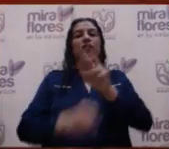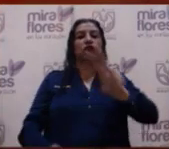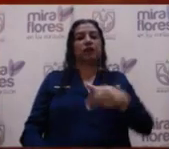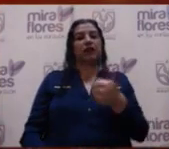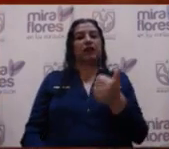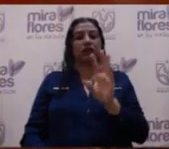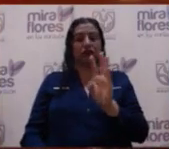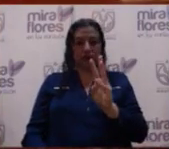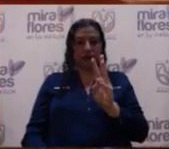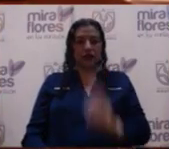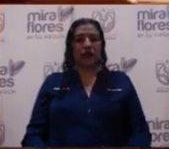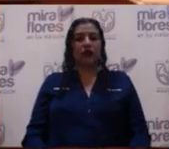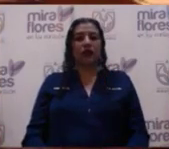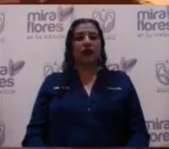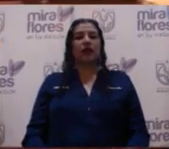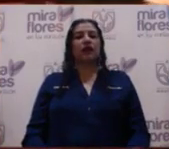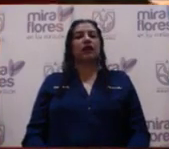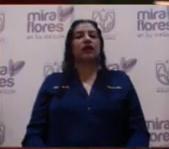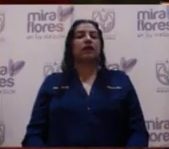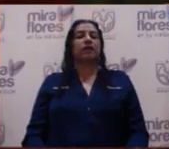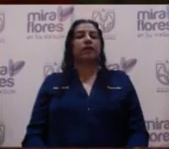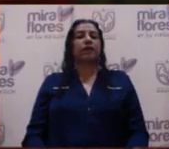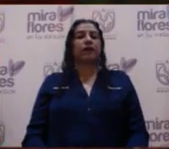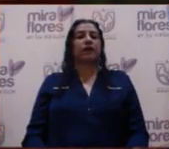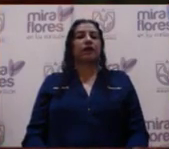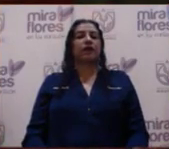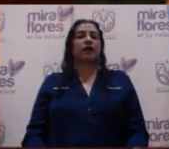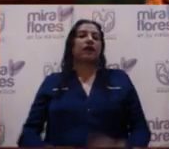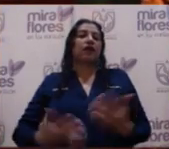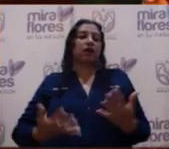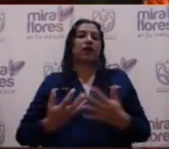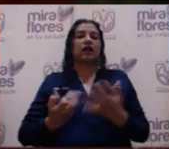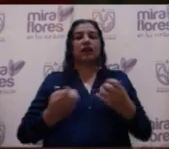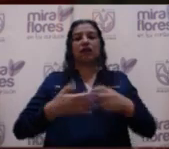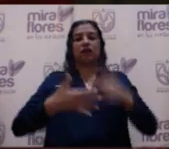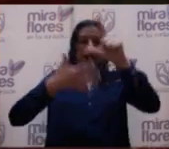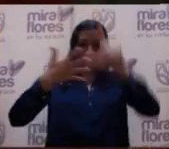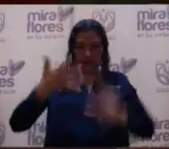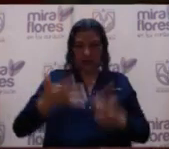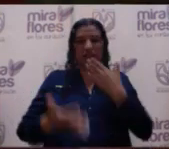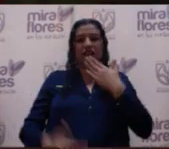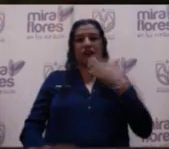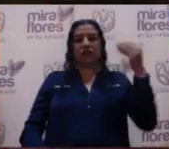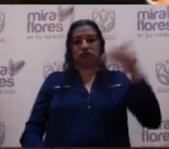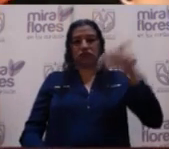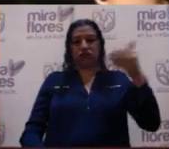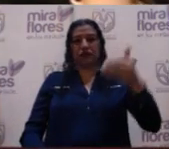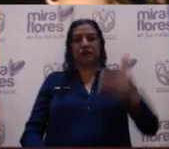2016 y vamos en ese sentido, primero que nada, a pasar la lista del caso.